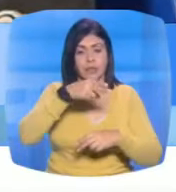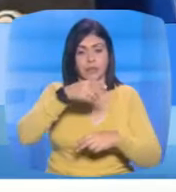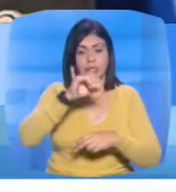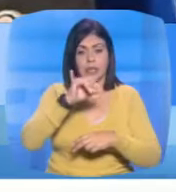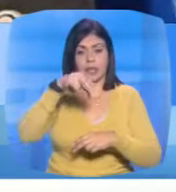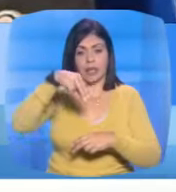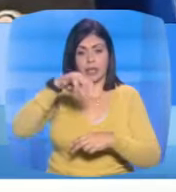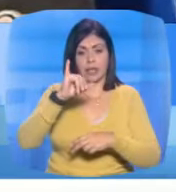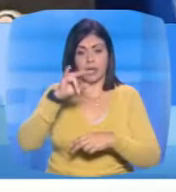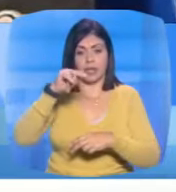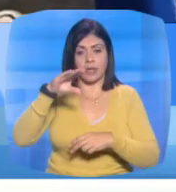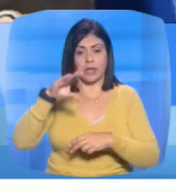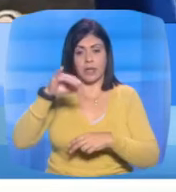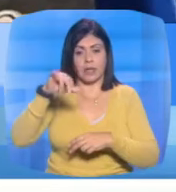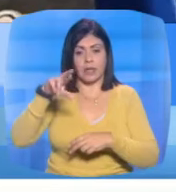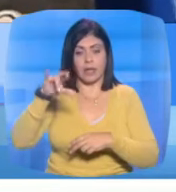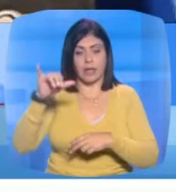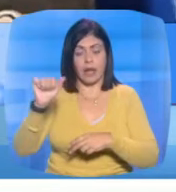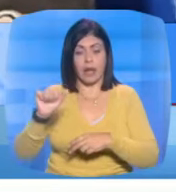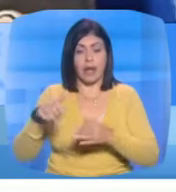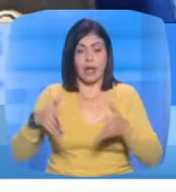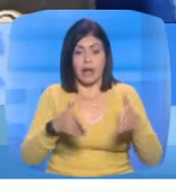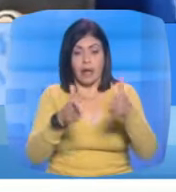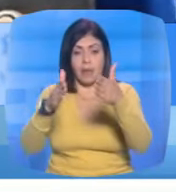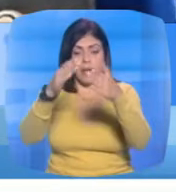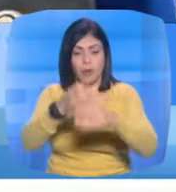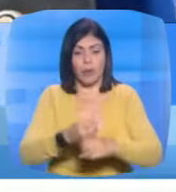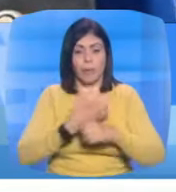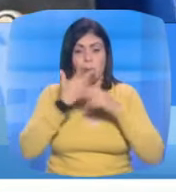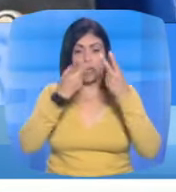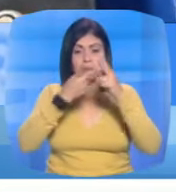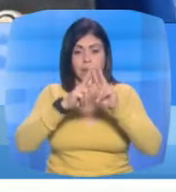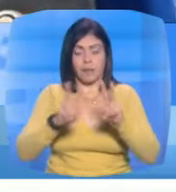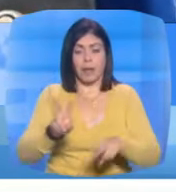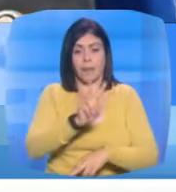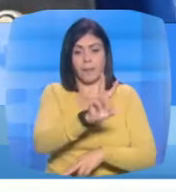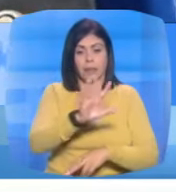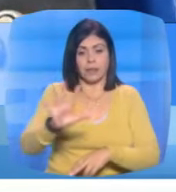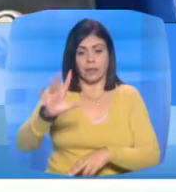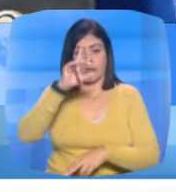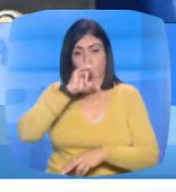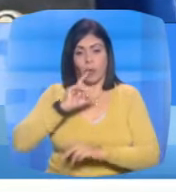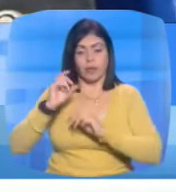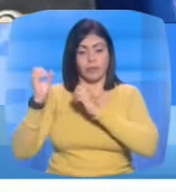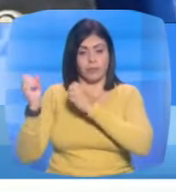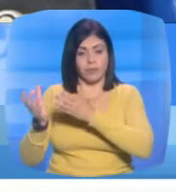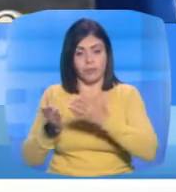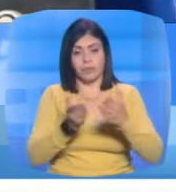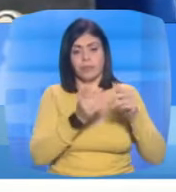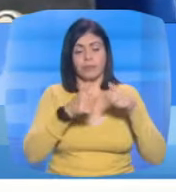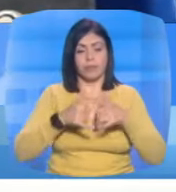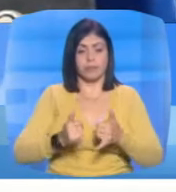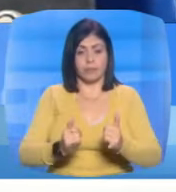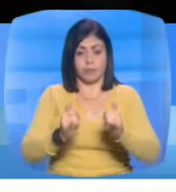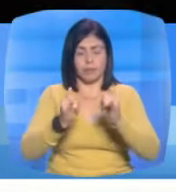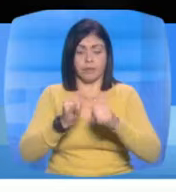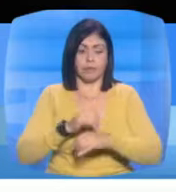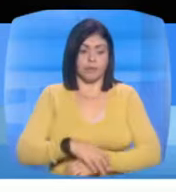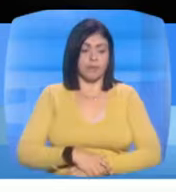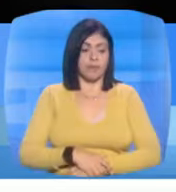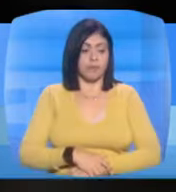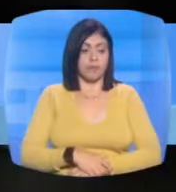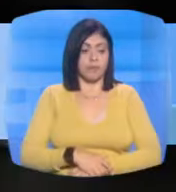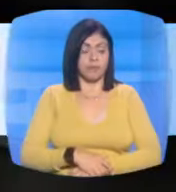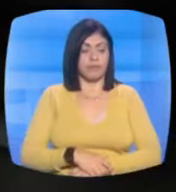camino de esperanza y paz. 125 años consagrados a su hijo.